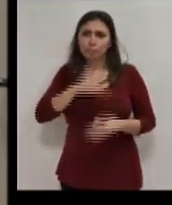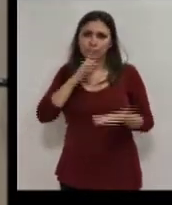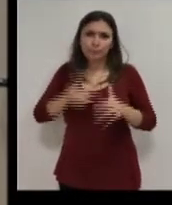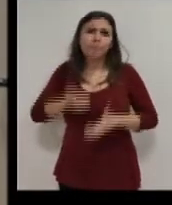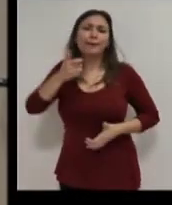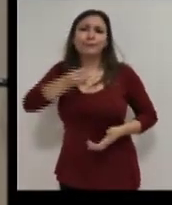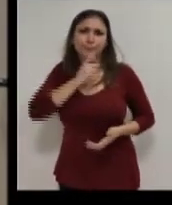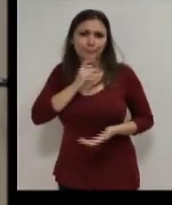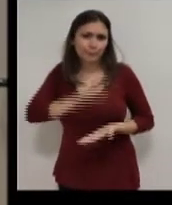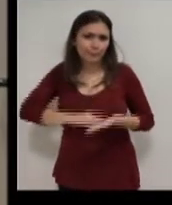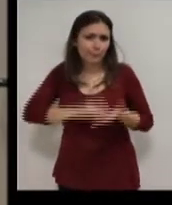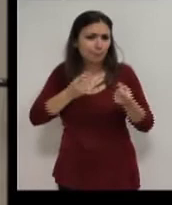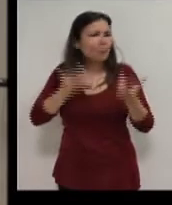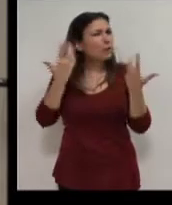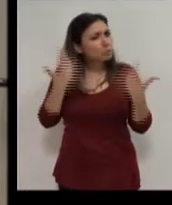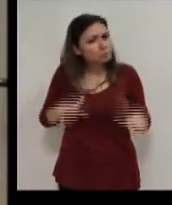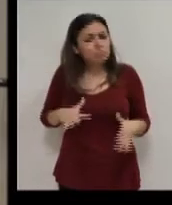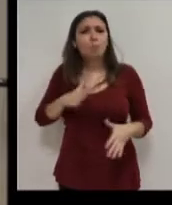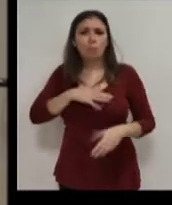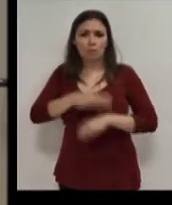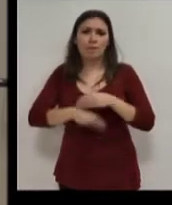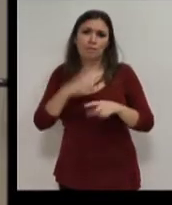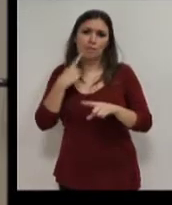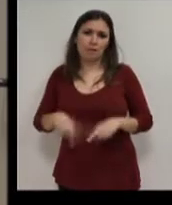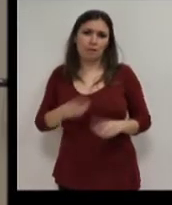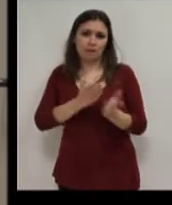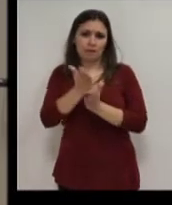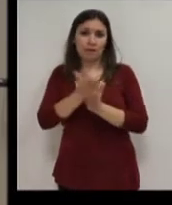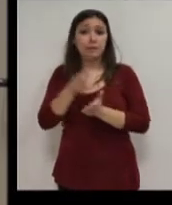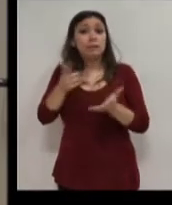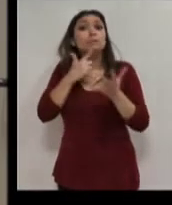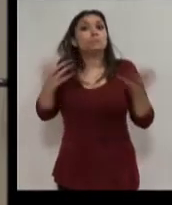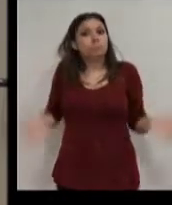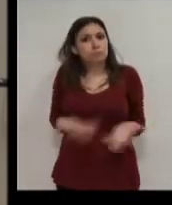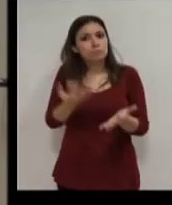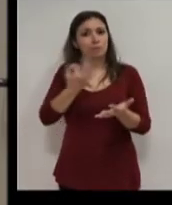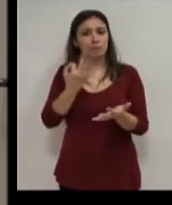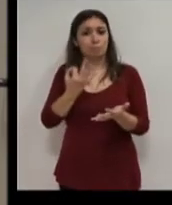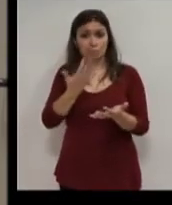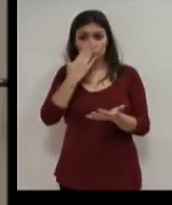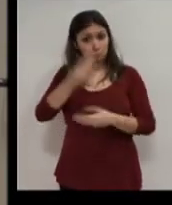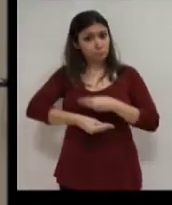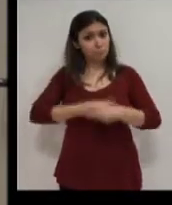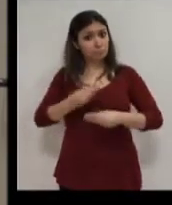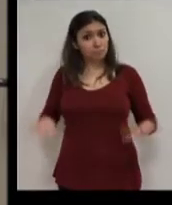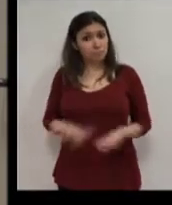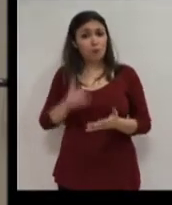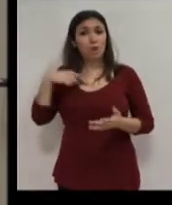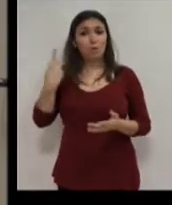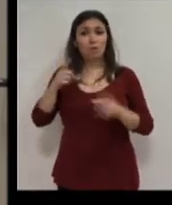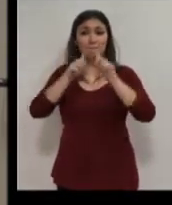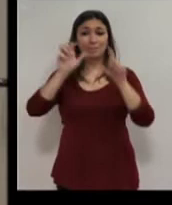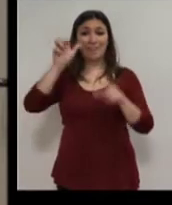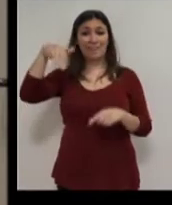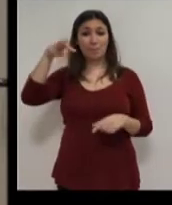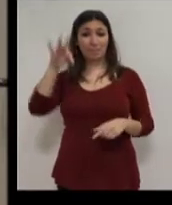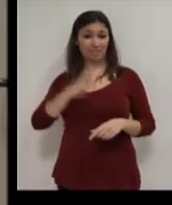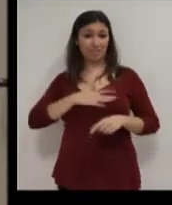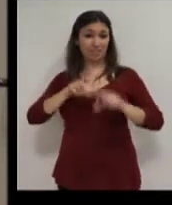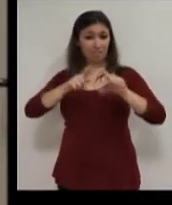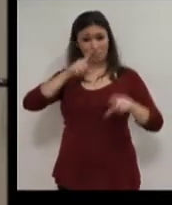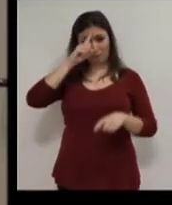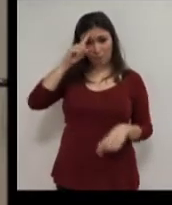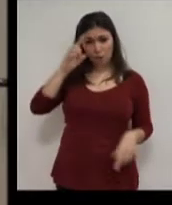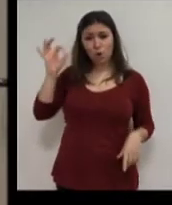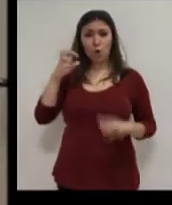incluso sencillas, otros más complicadas, pero que se podrán realizar. Y esto lo tienen que promover, y se promueve, de hecho se promueve, lo